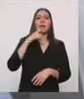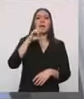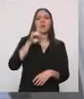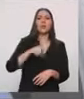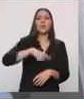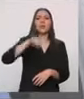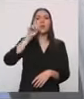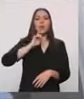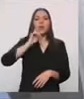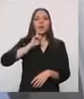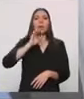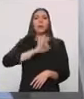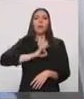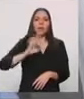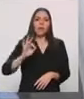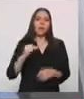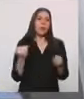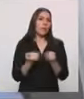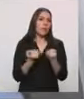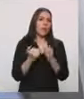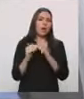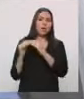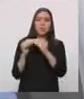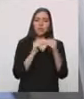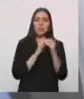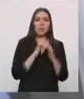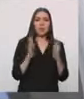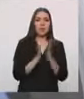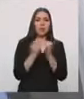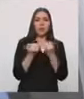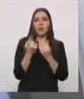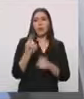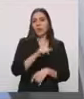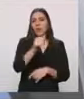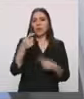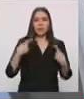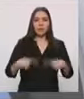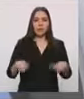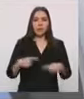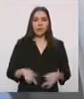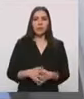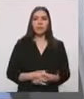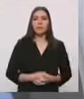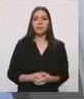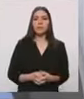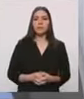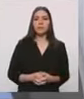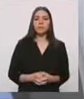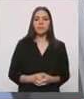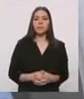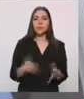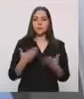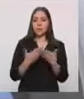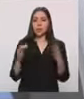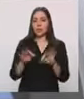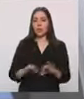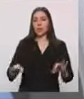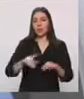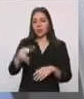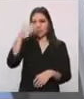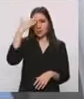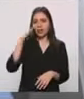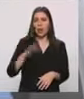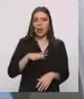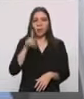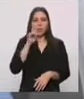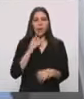puedan participar en igualdad de condiciones como cualquier otra persona. Mau, qué importante esto saber que ya existen mujeres que ocupan cargos públicos en igualdad de condiciones